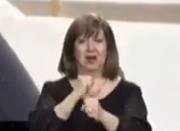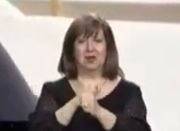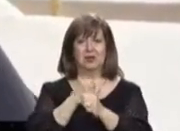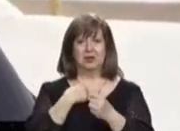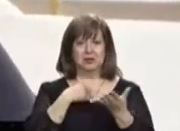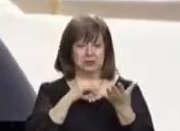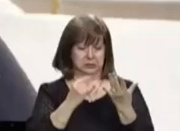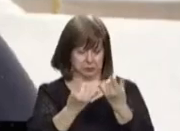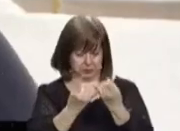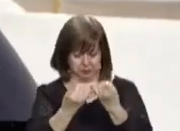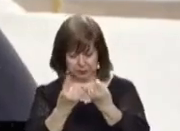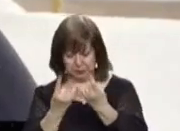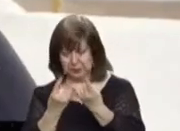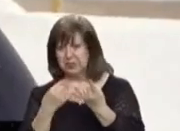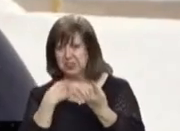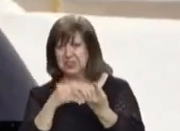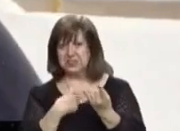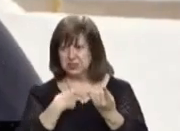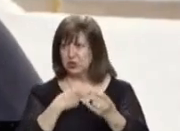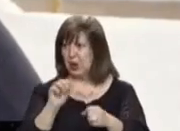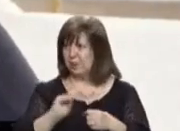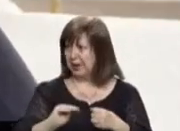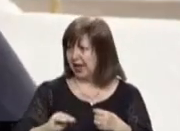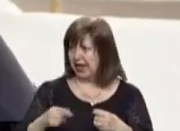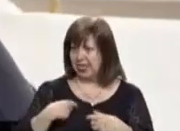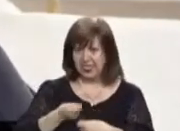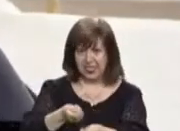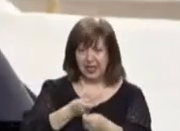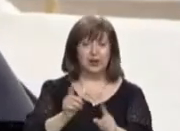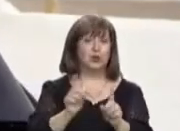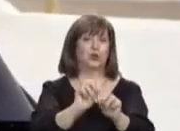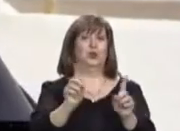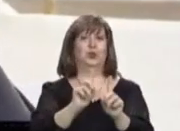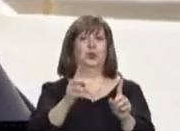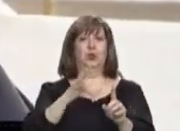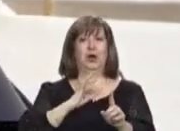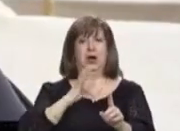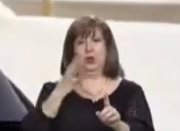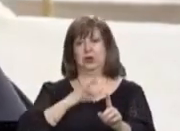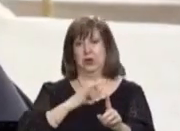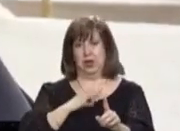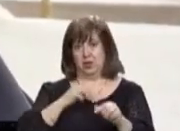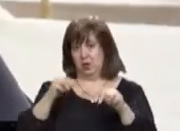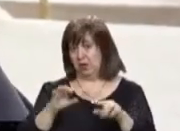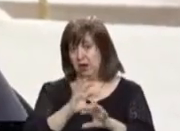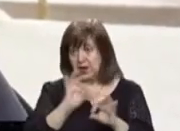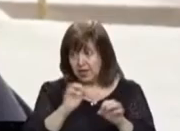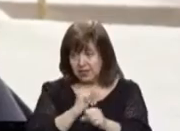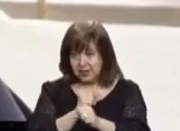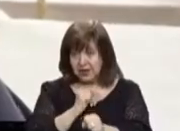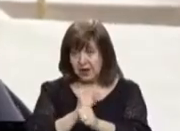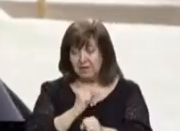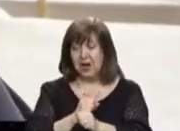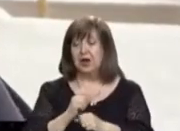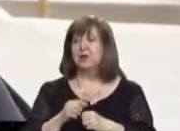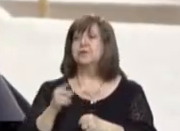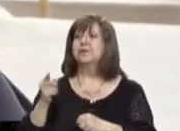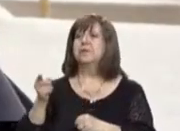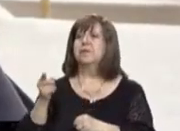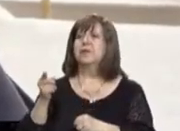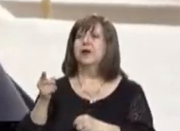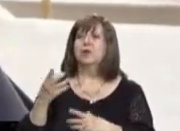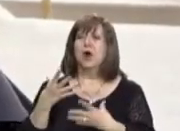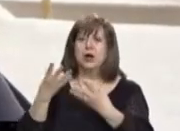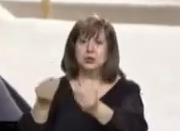por eso me dijeron que me tenía que arrimar acá. Hoy está sin trabajo. Sí. ¿Qué opina de esta ayuda